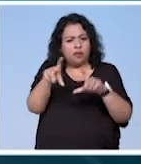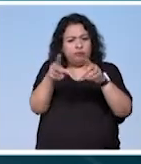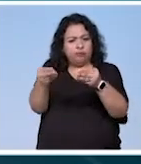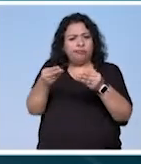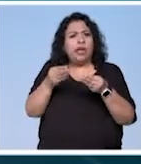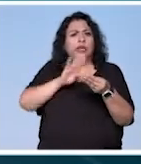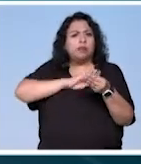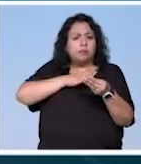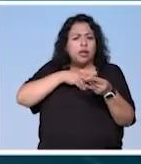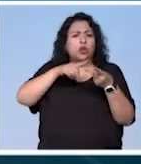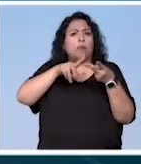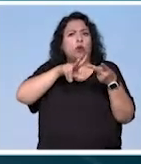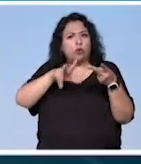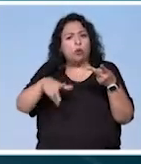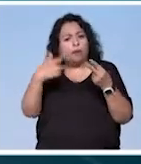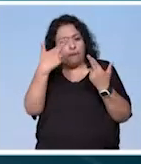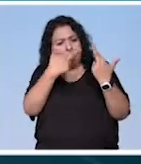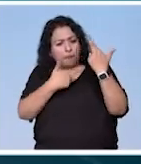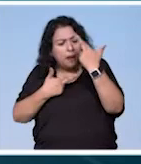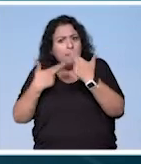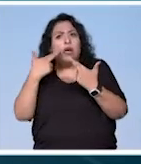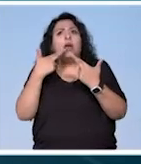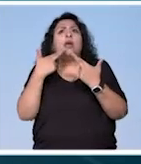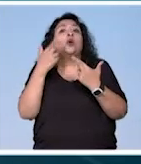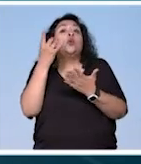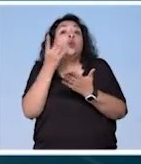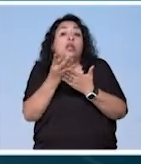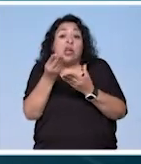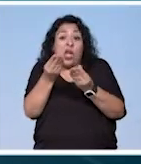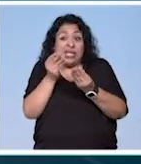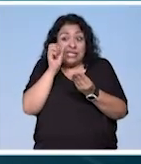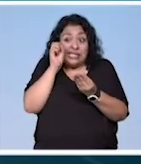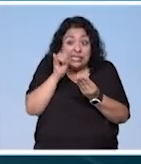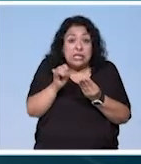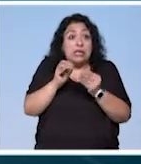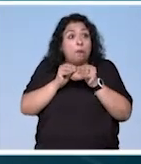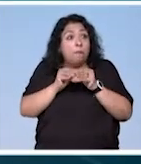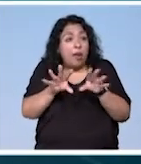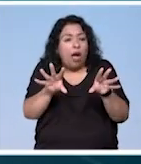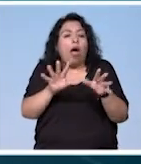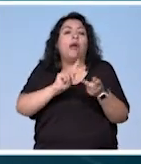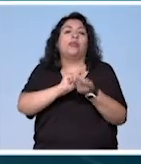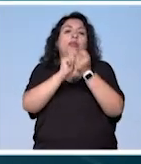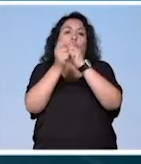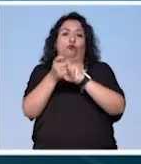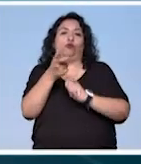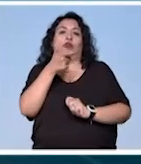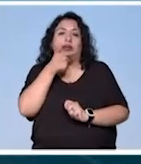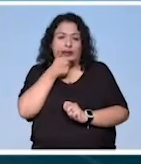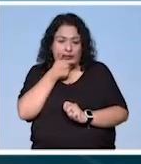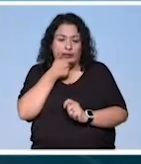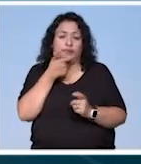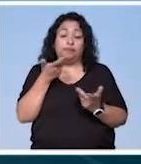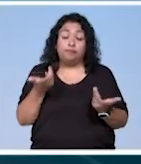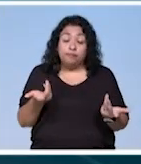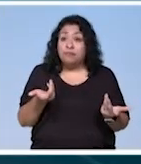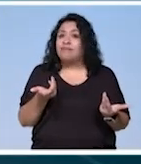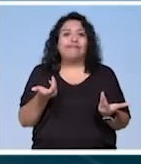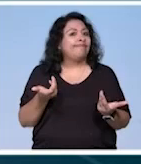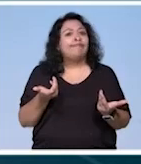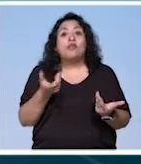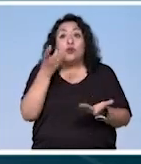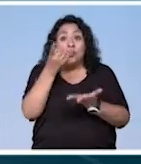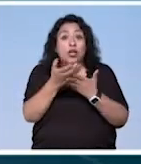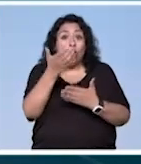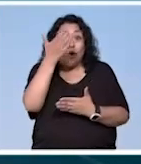en español y portugués para revisión y solo si son aceptados para publicarse, traducirlos al inglés. Porque no solo